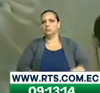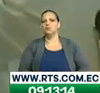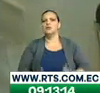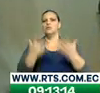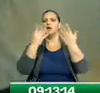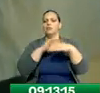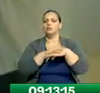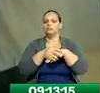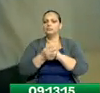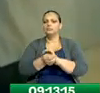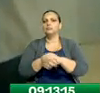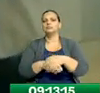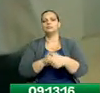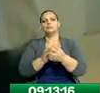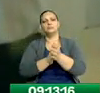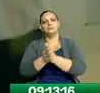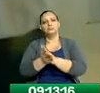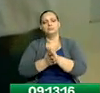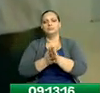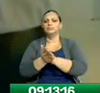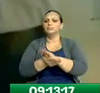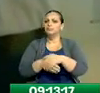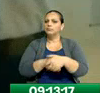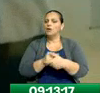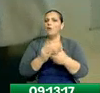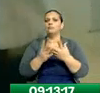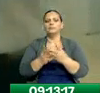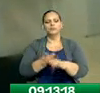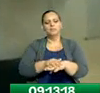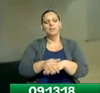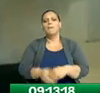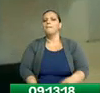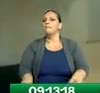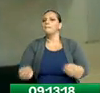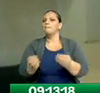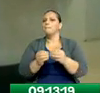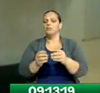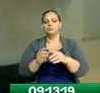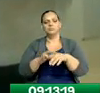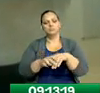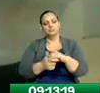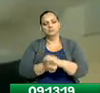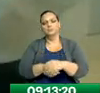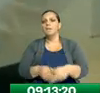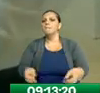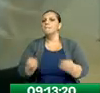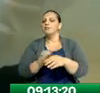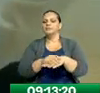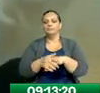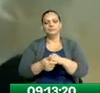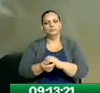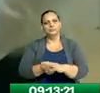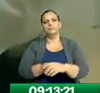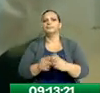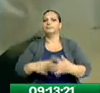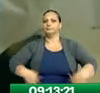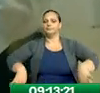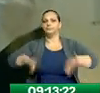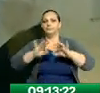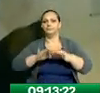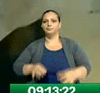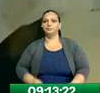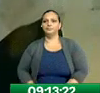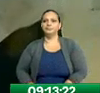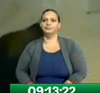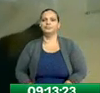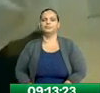de manos. Solo eso podrá garantizar que no llevemos el virus de regreso a nuestros hogares. ¿Cómo garantizar que este brote no se pueda